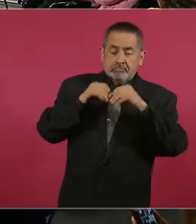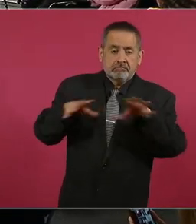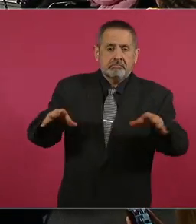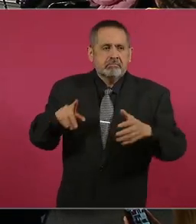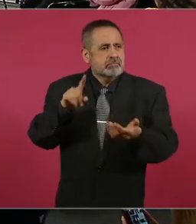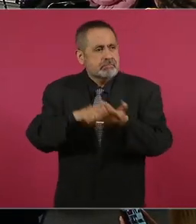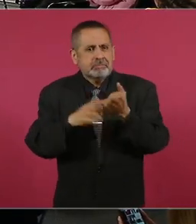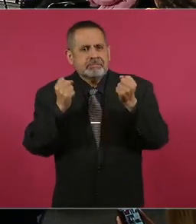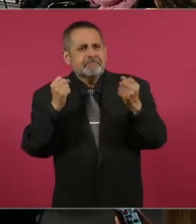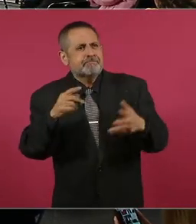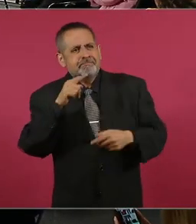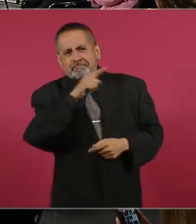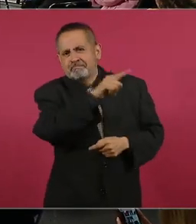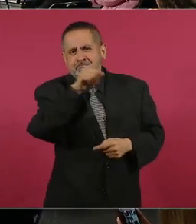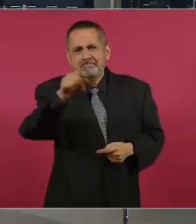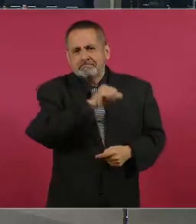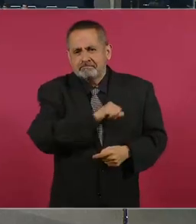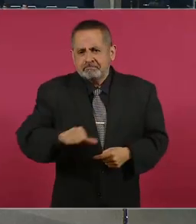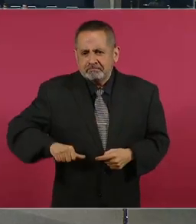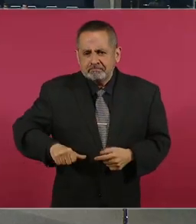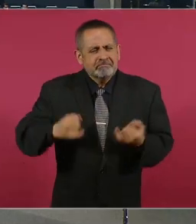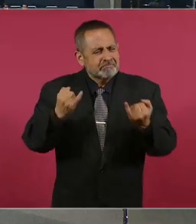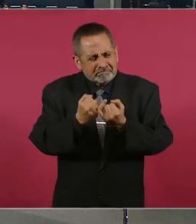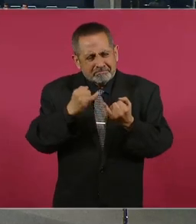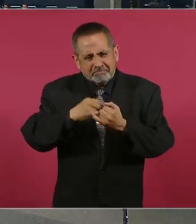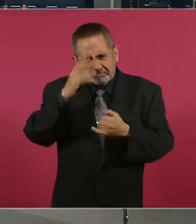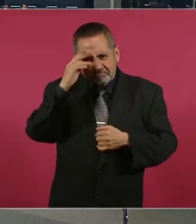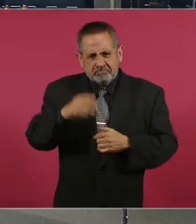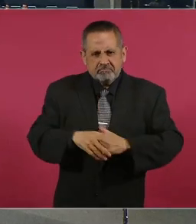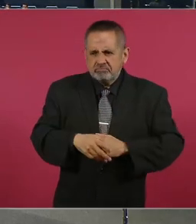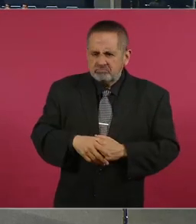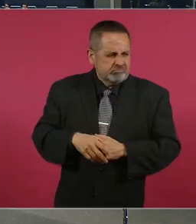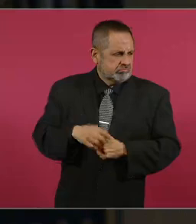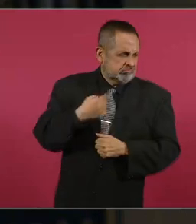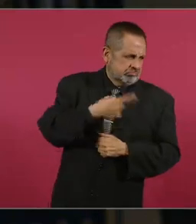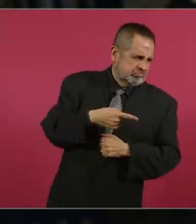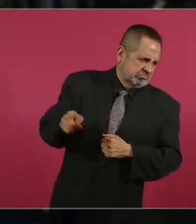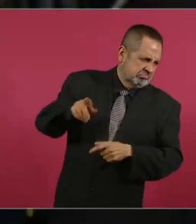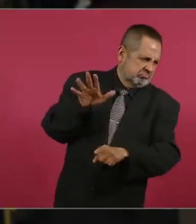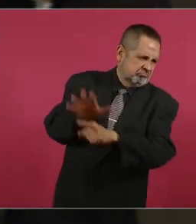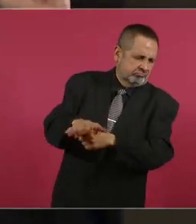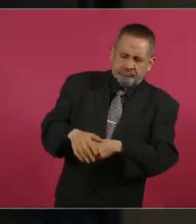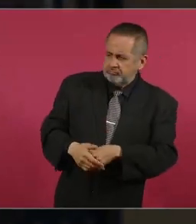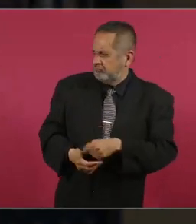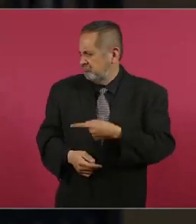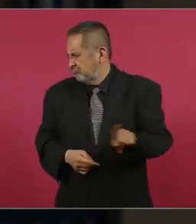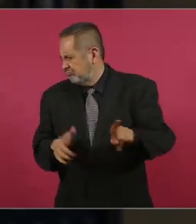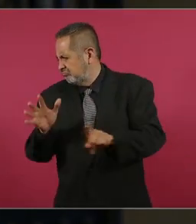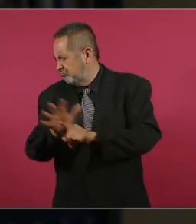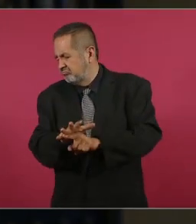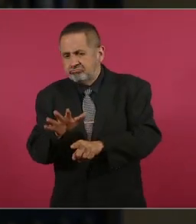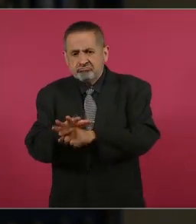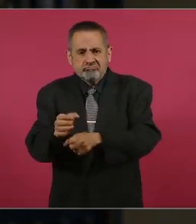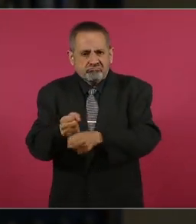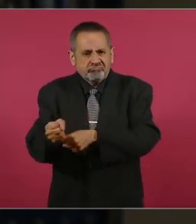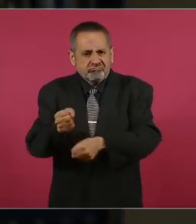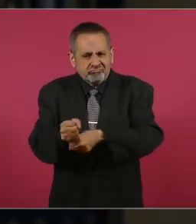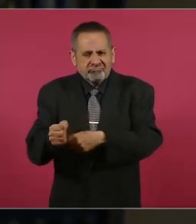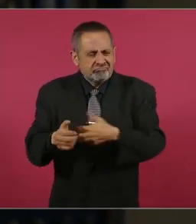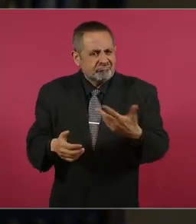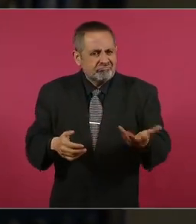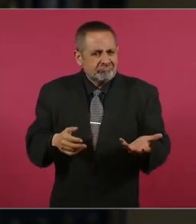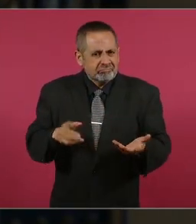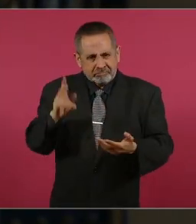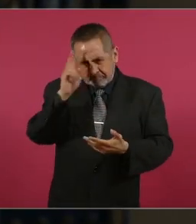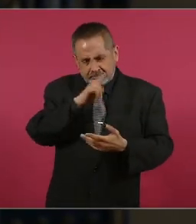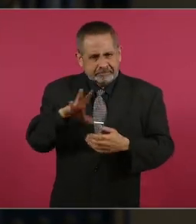que también tienen esa visión de ve por él, atácalo, ve por él, golpéalo, y que muchas veces pues se